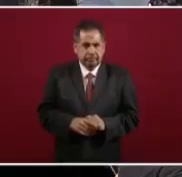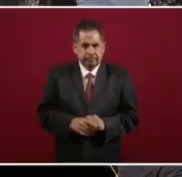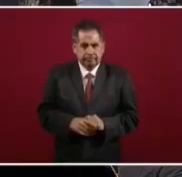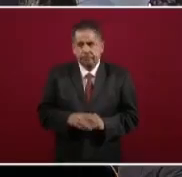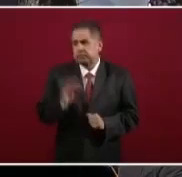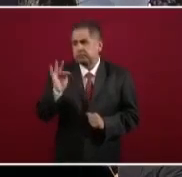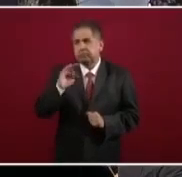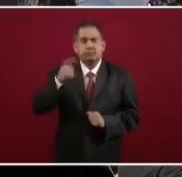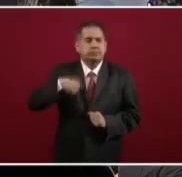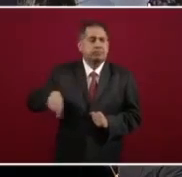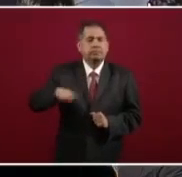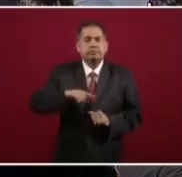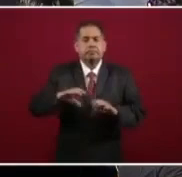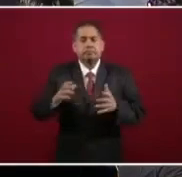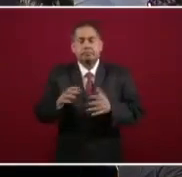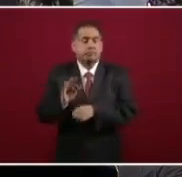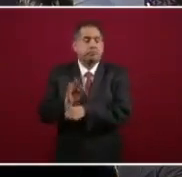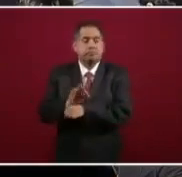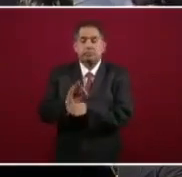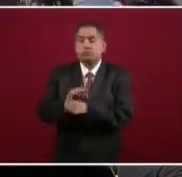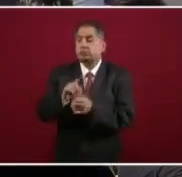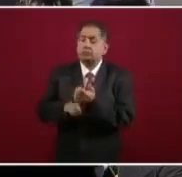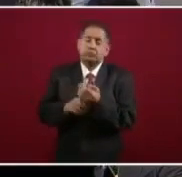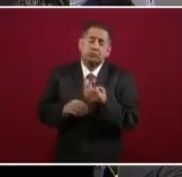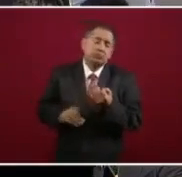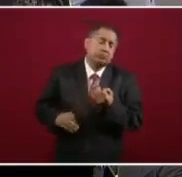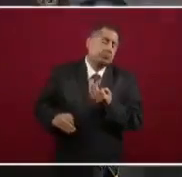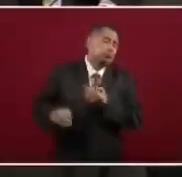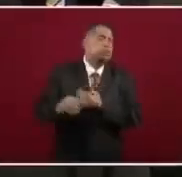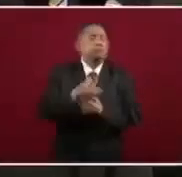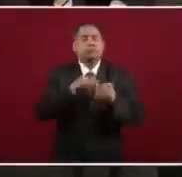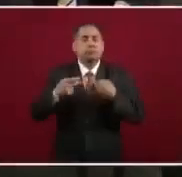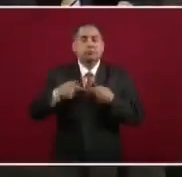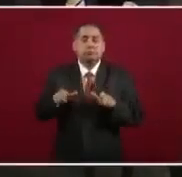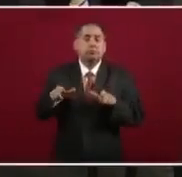si quisiéramos proteger a todos los ciudadanos